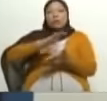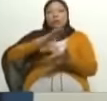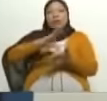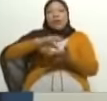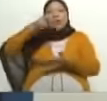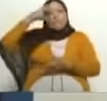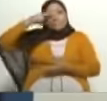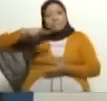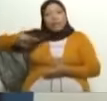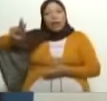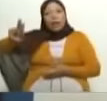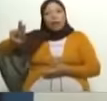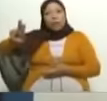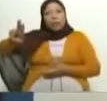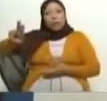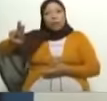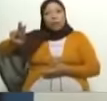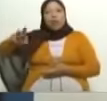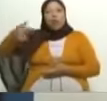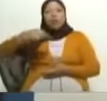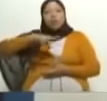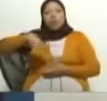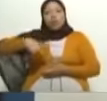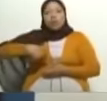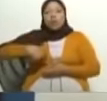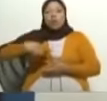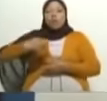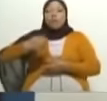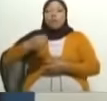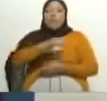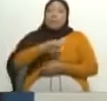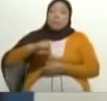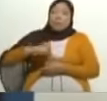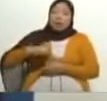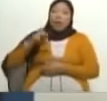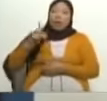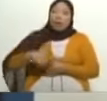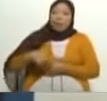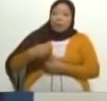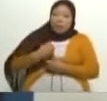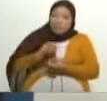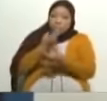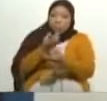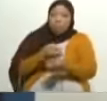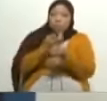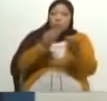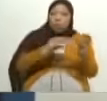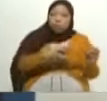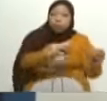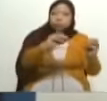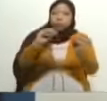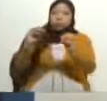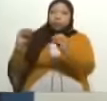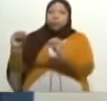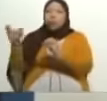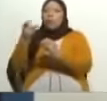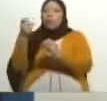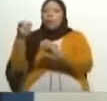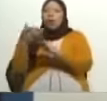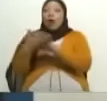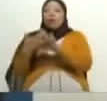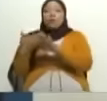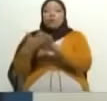hemos insistido pública y privadamente en la necesidad de construir una solución